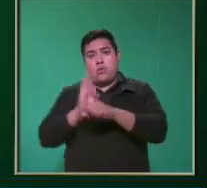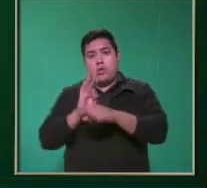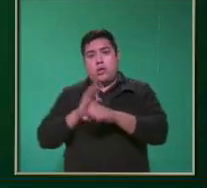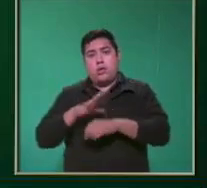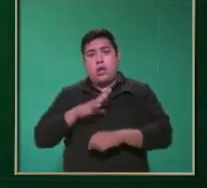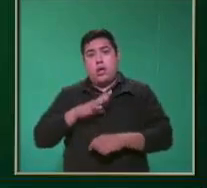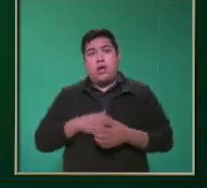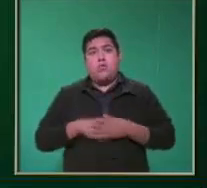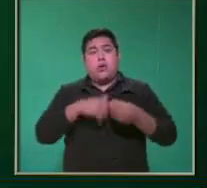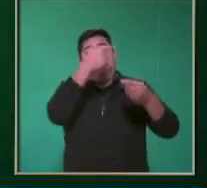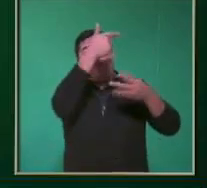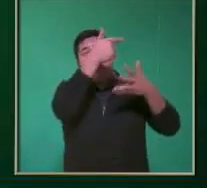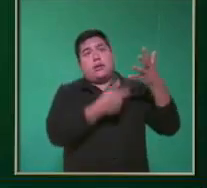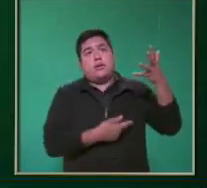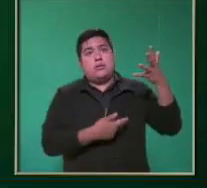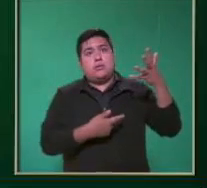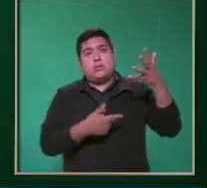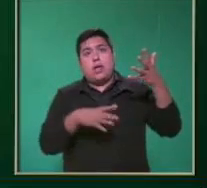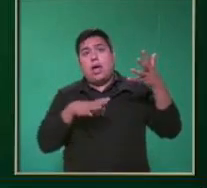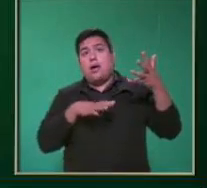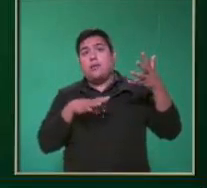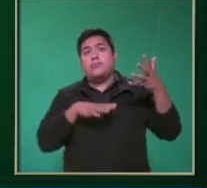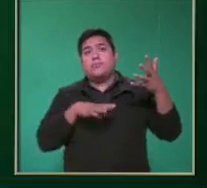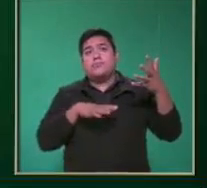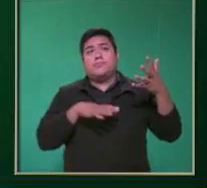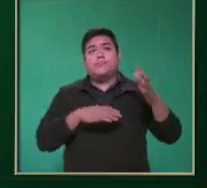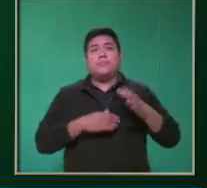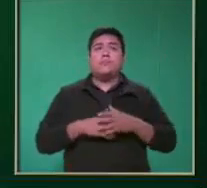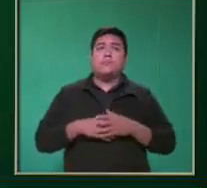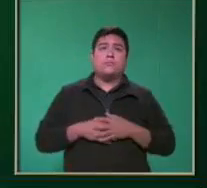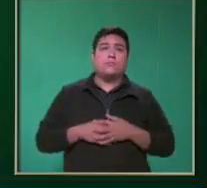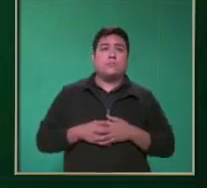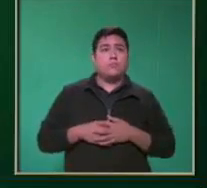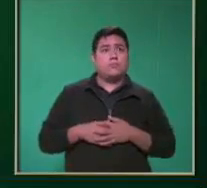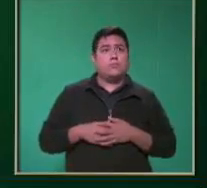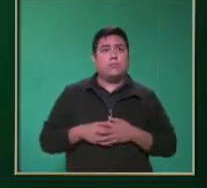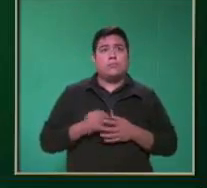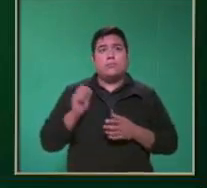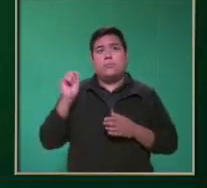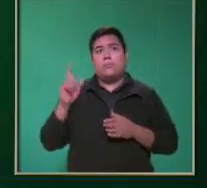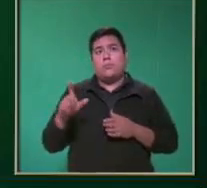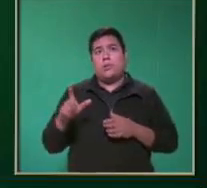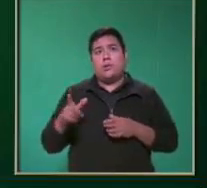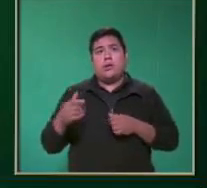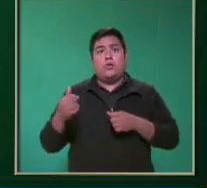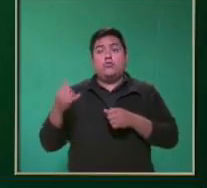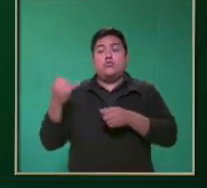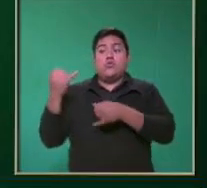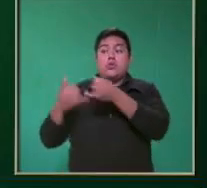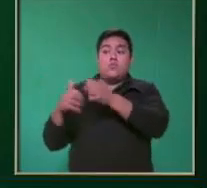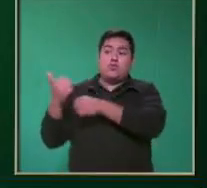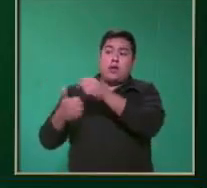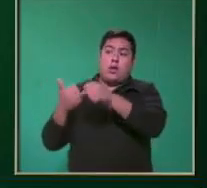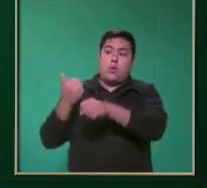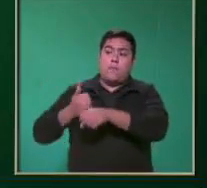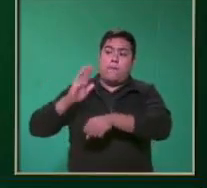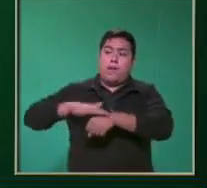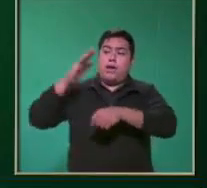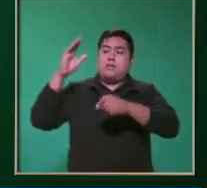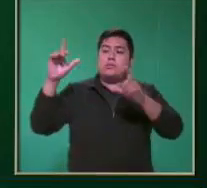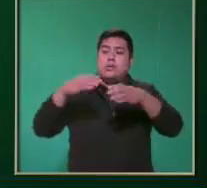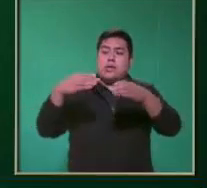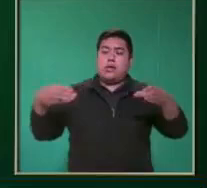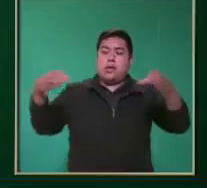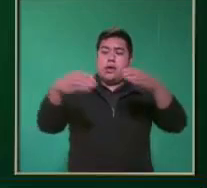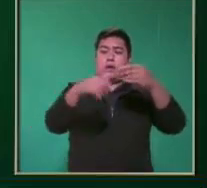listado que debería ser mayor y que de hecho se han agregado en los últimos años más áreas y se sigue pensando